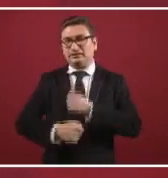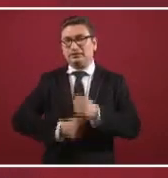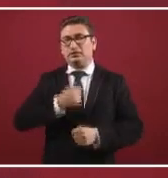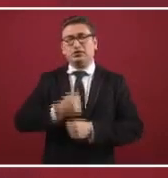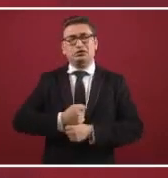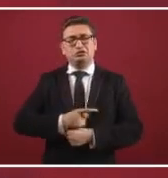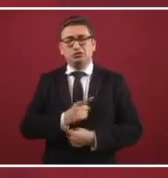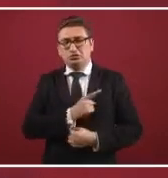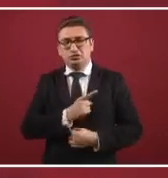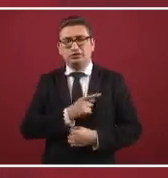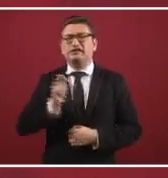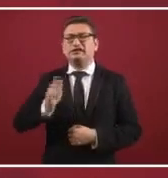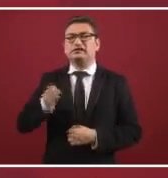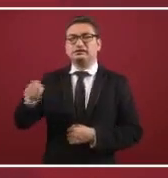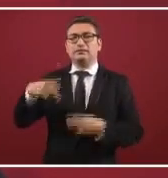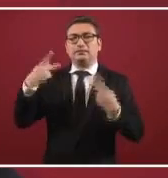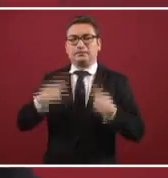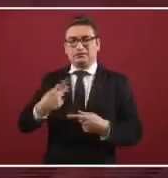El coronel Buendía